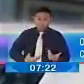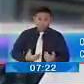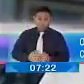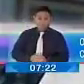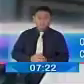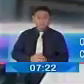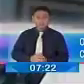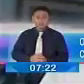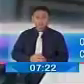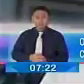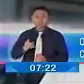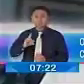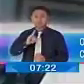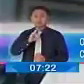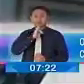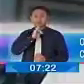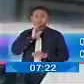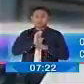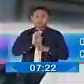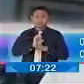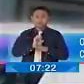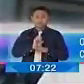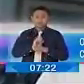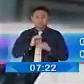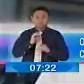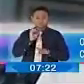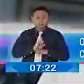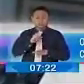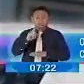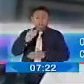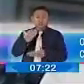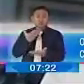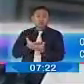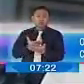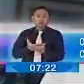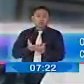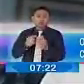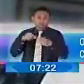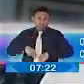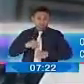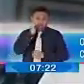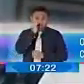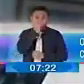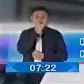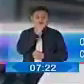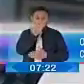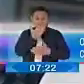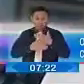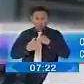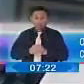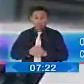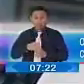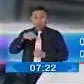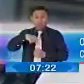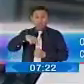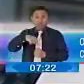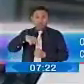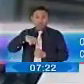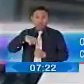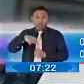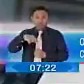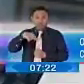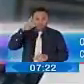realizó entre Ecuador y Estados Unidos, el Ecuador dejó un planteamiento de que se ingresen las rosas dentro de este